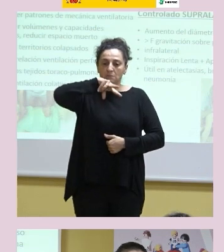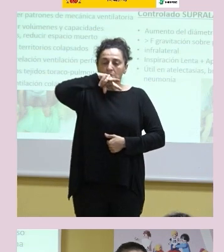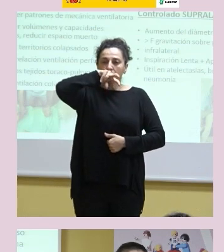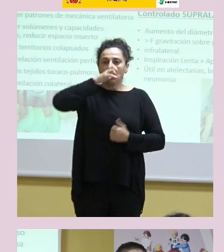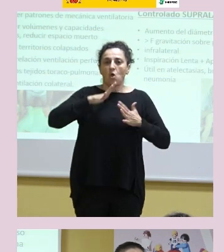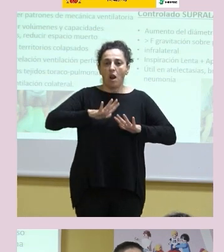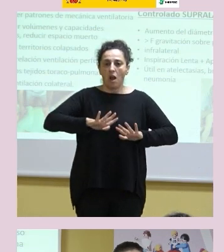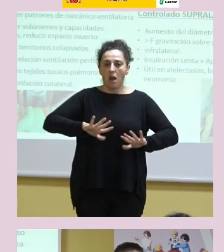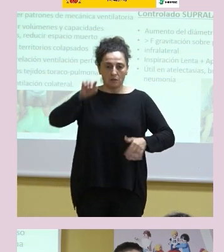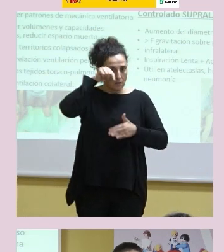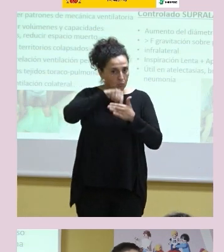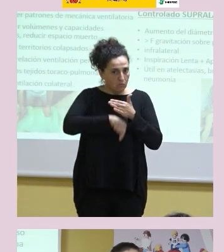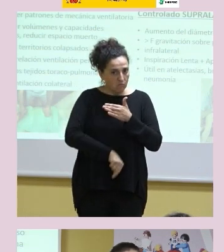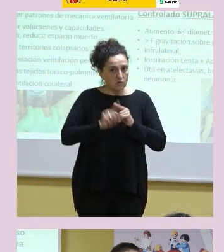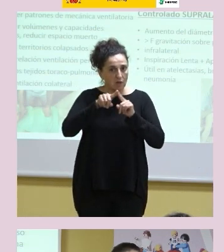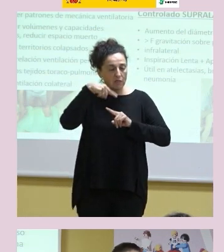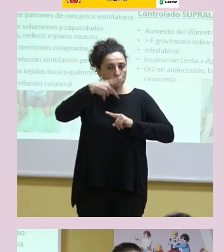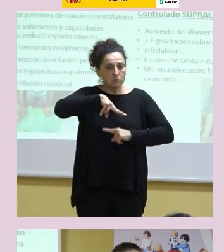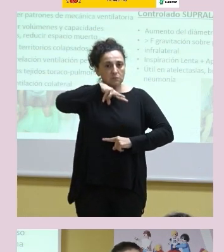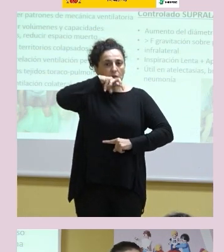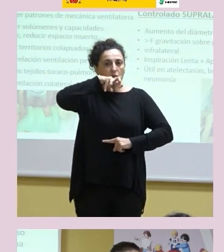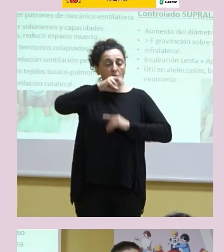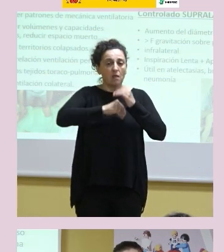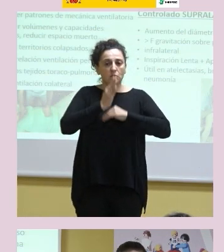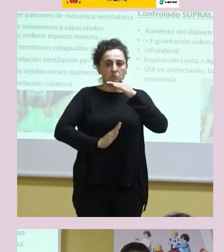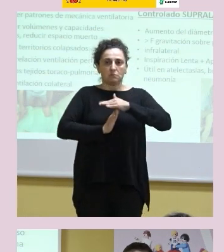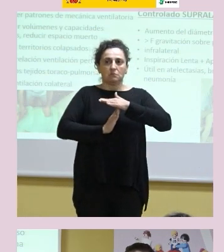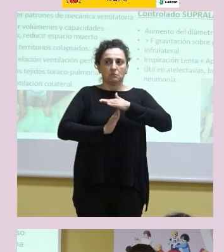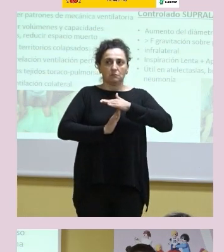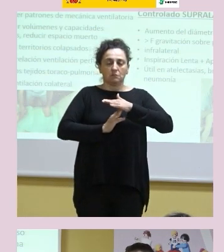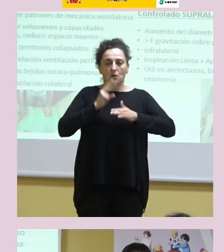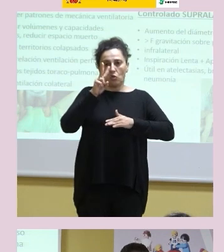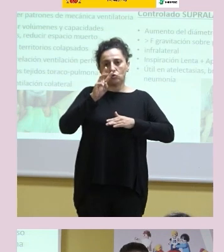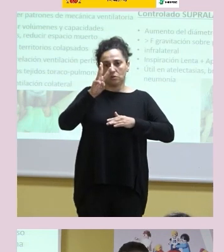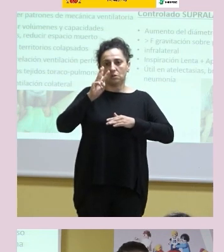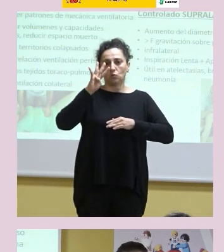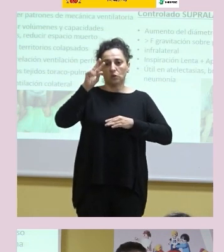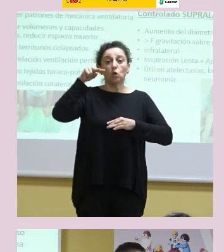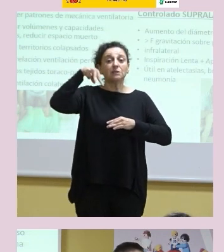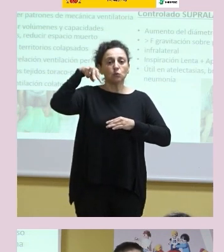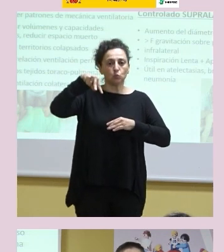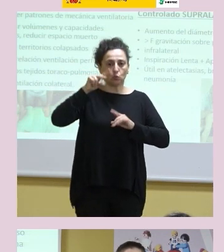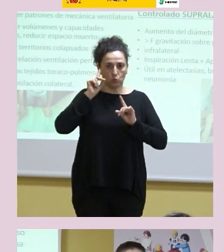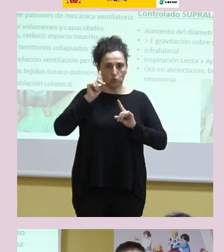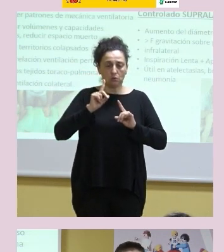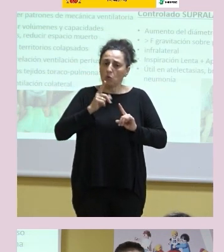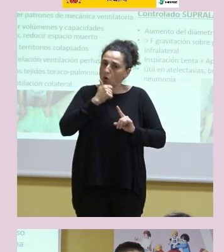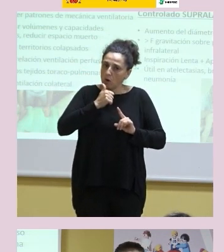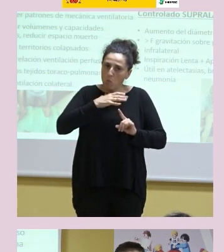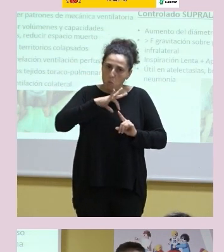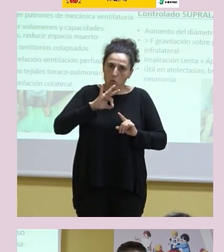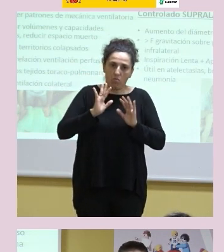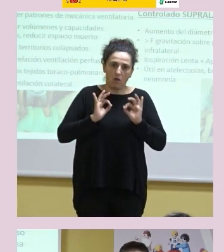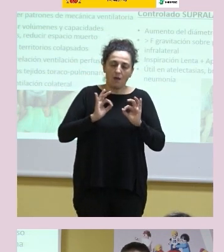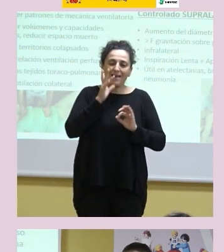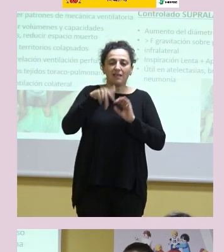y profunda. Después de la inspiración realizamos una apnea de 2, 3, 4 segundos, lo que el paciente pueda, y luego vaciamos por